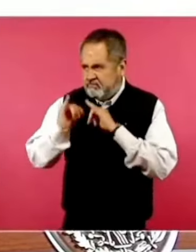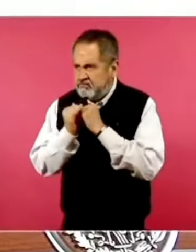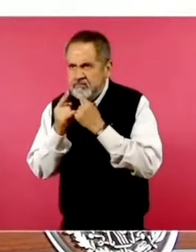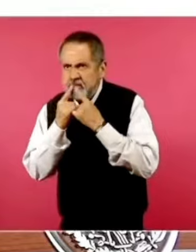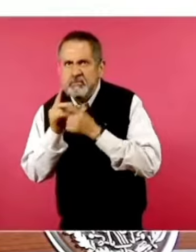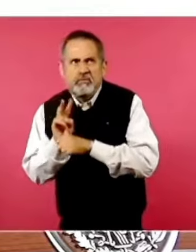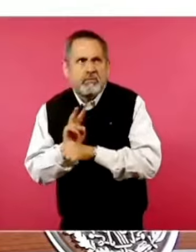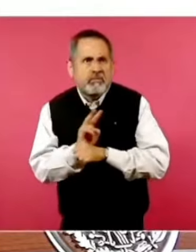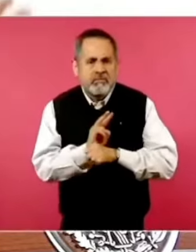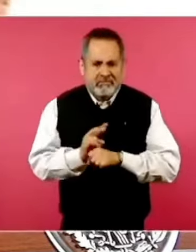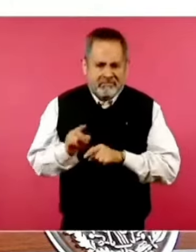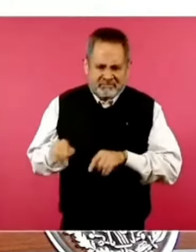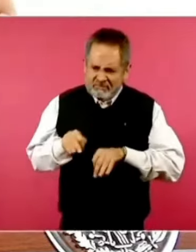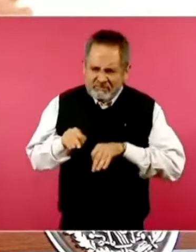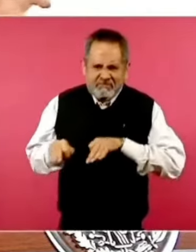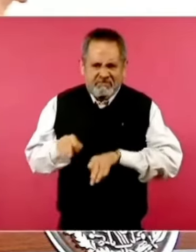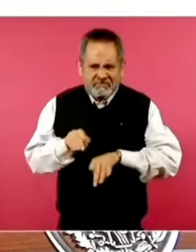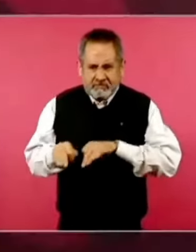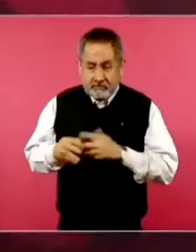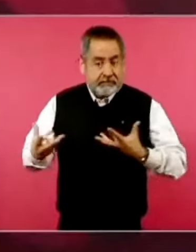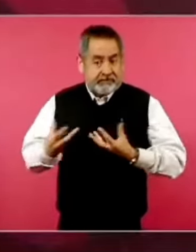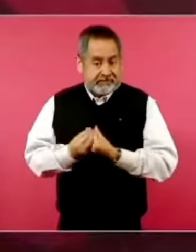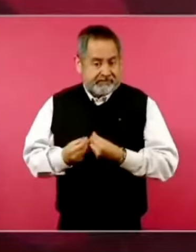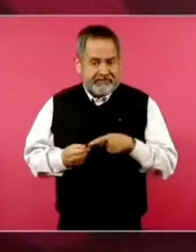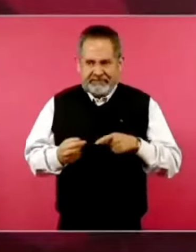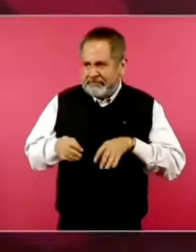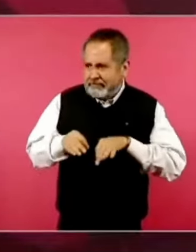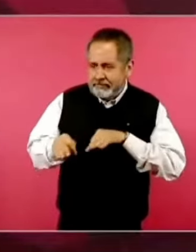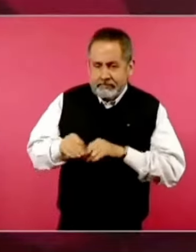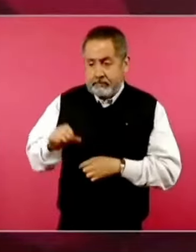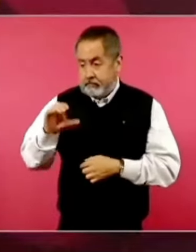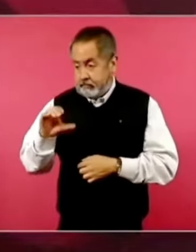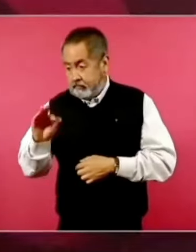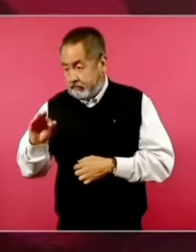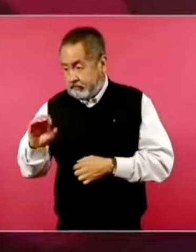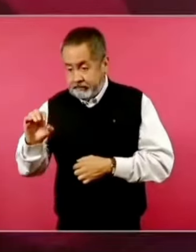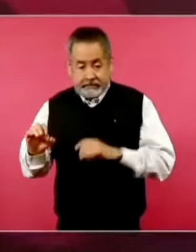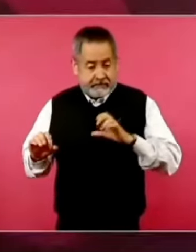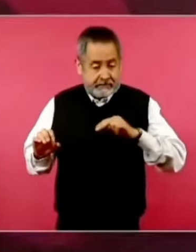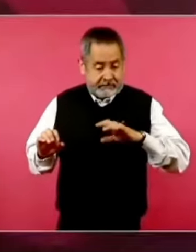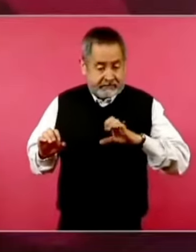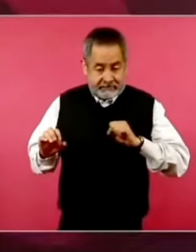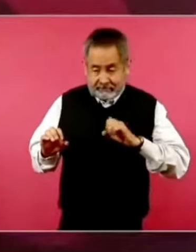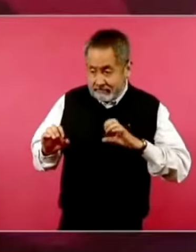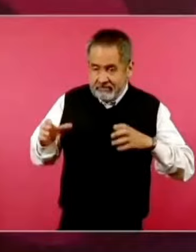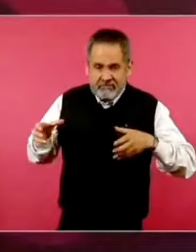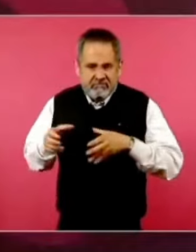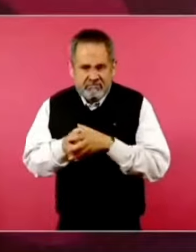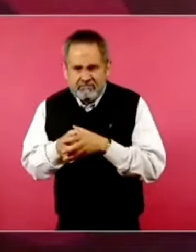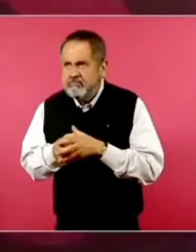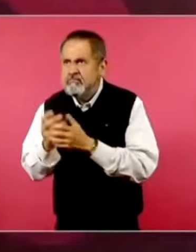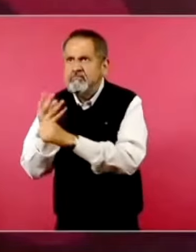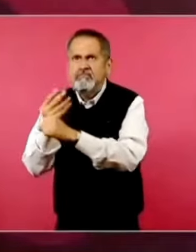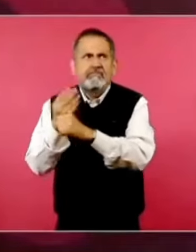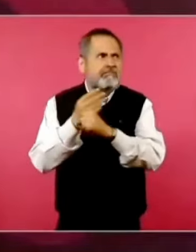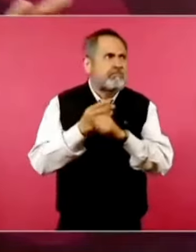días trabajando juntos Comisión Federal con cenas